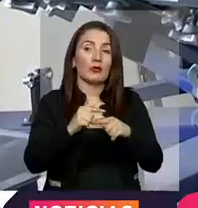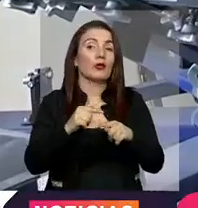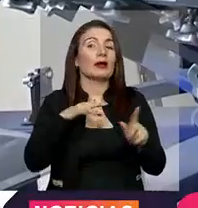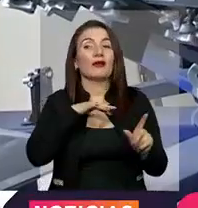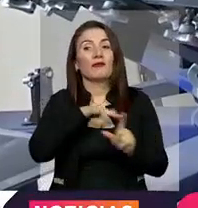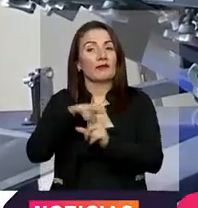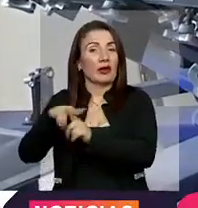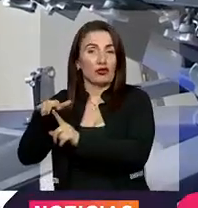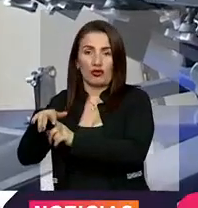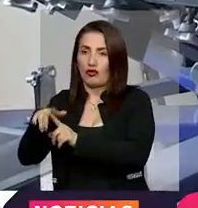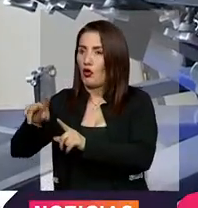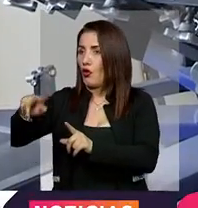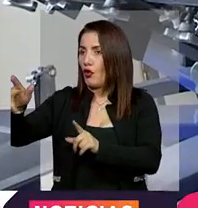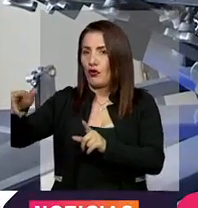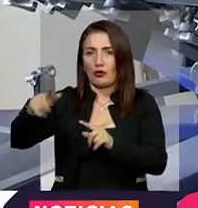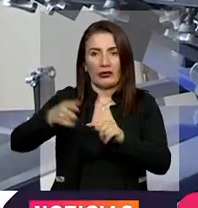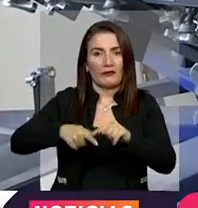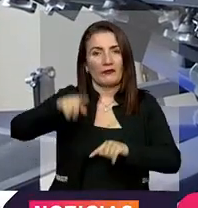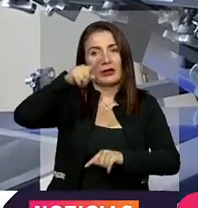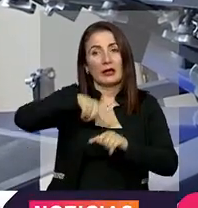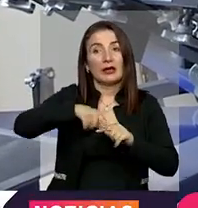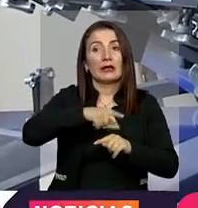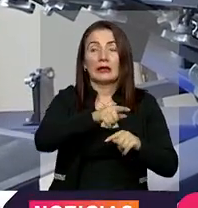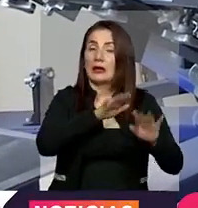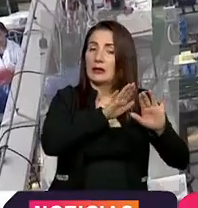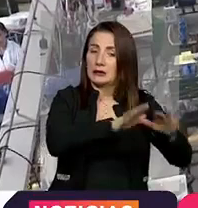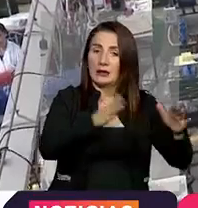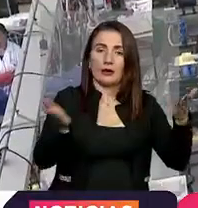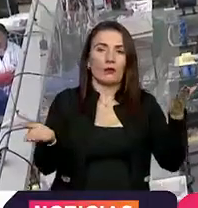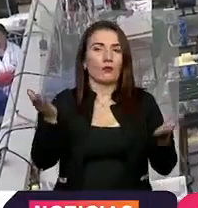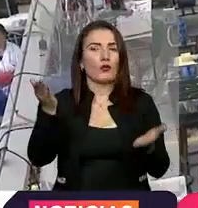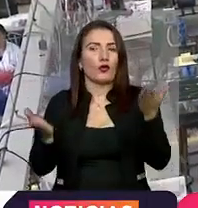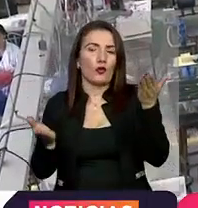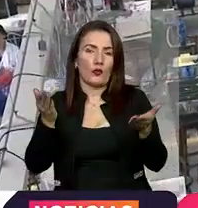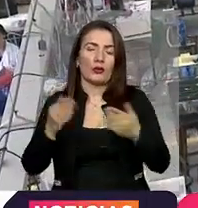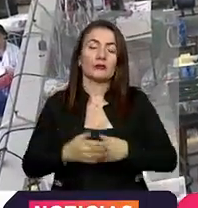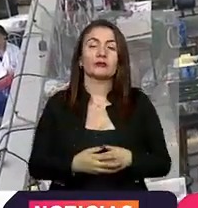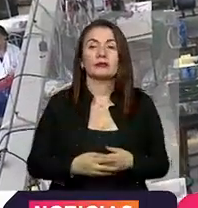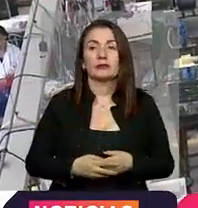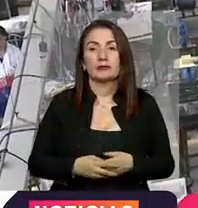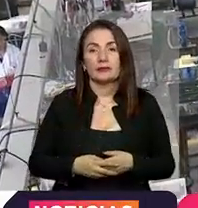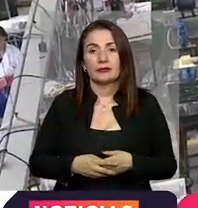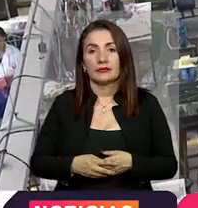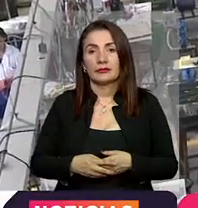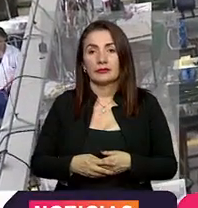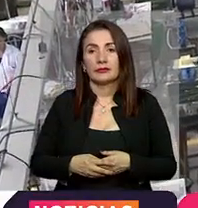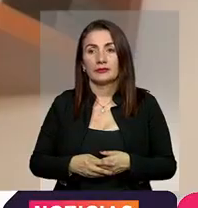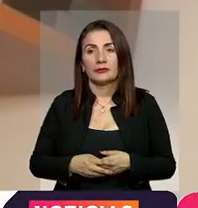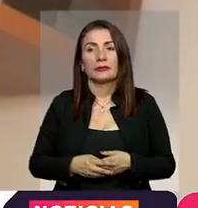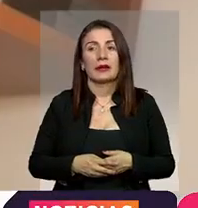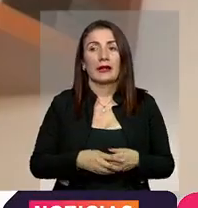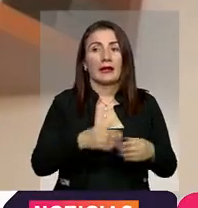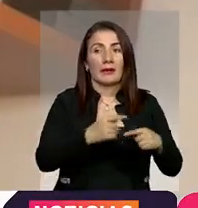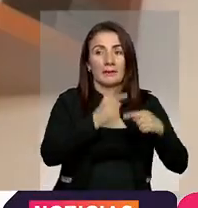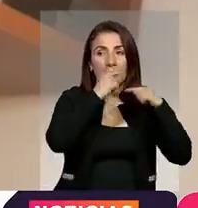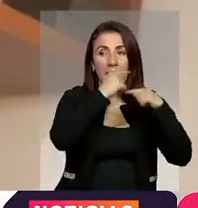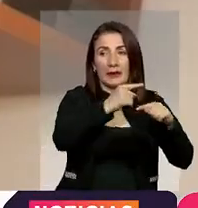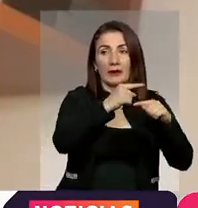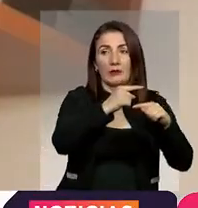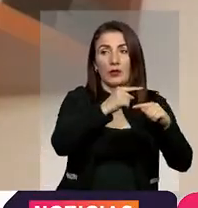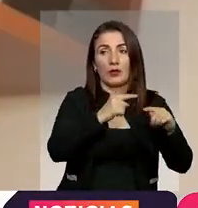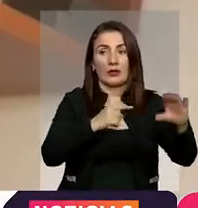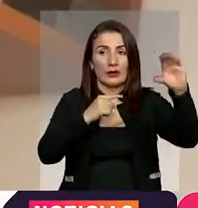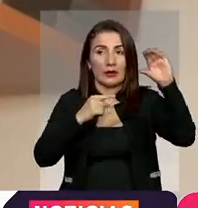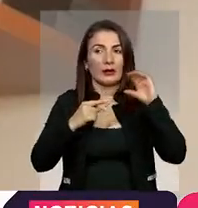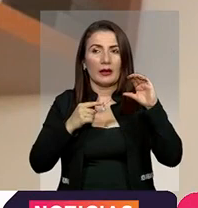efecto directo sobre la inflación, algo que se ha aprobado en Colombia por espacio de los últimos 15 años. El salario